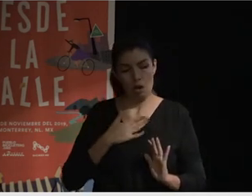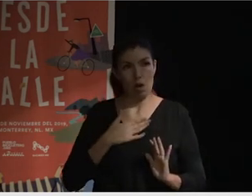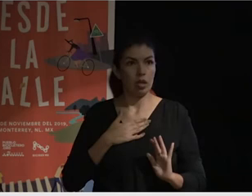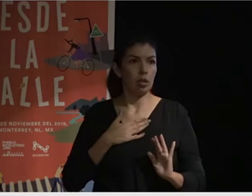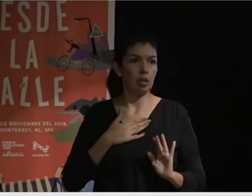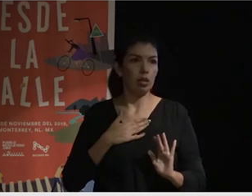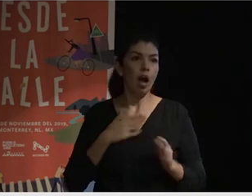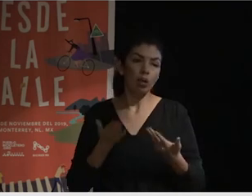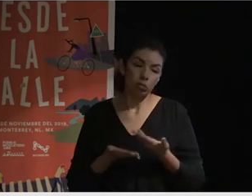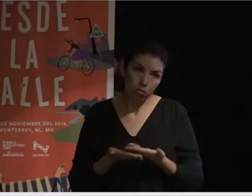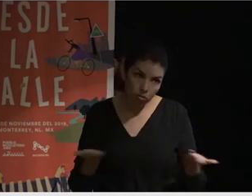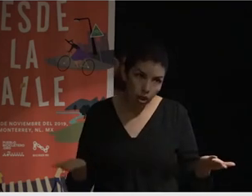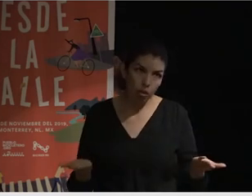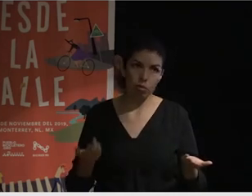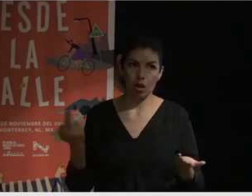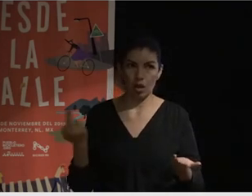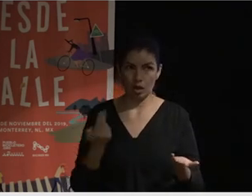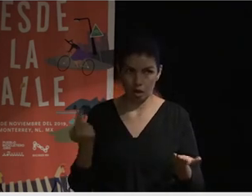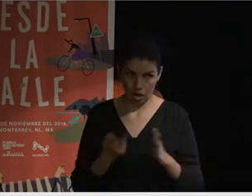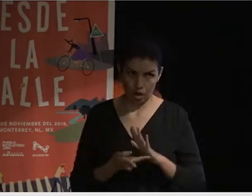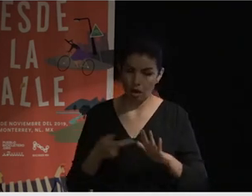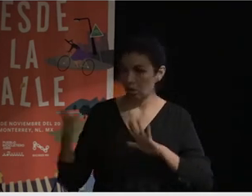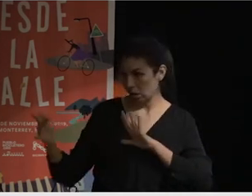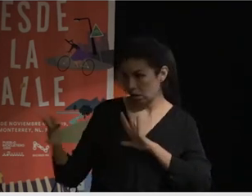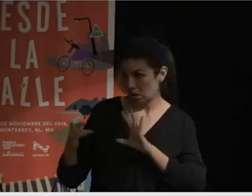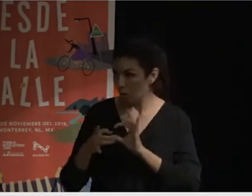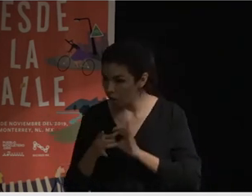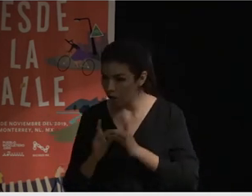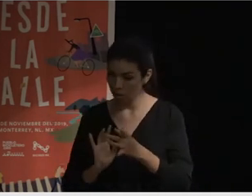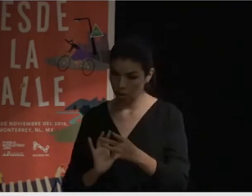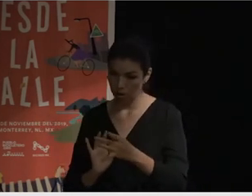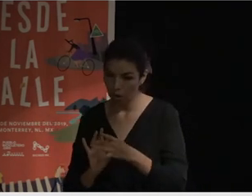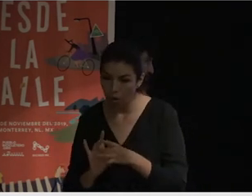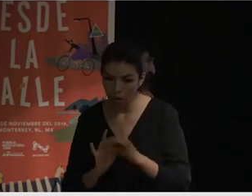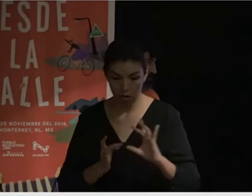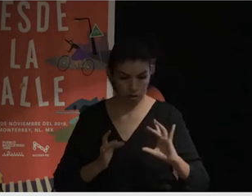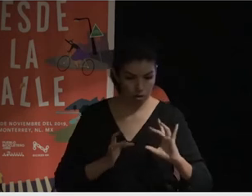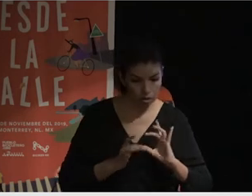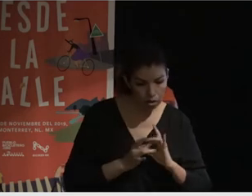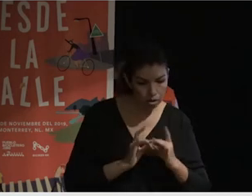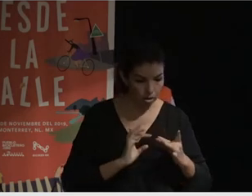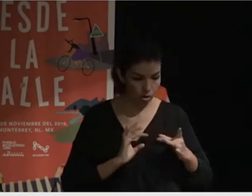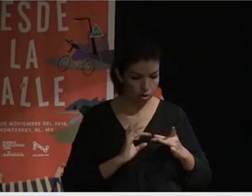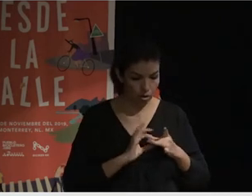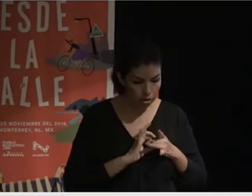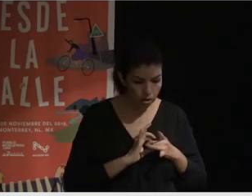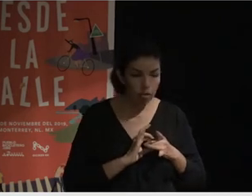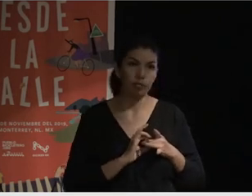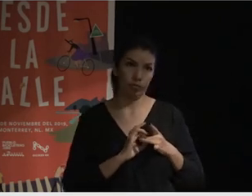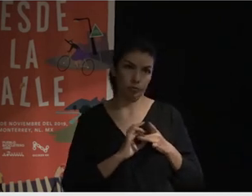rompamos la individualidad y seamos entes mucho más colectivos, ¿no? Armemos más colectivos, más colectivas, estas redes, tejamos todo este